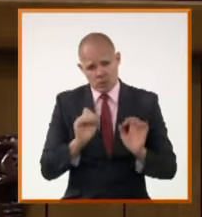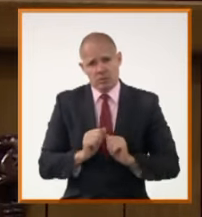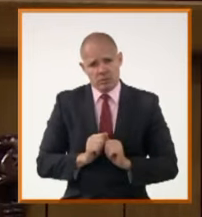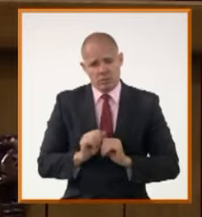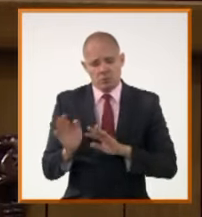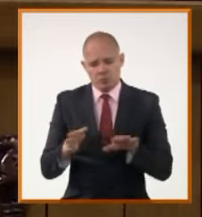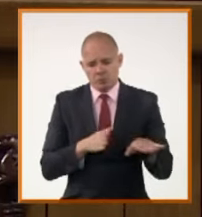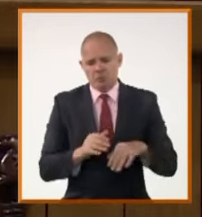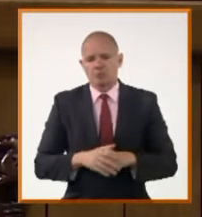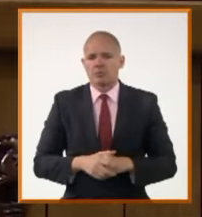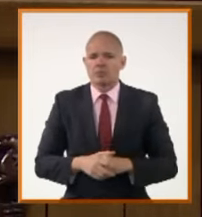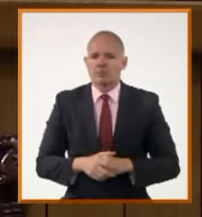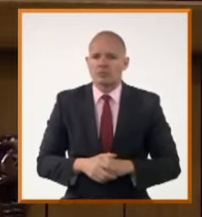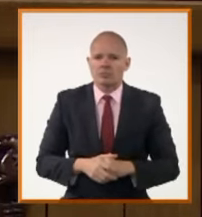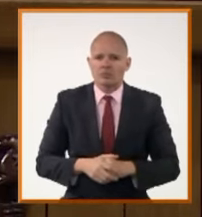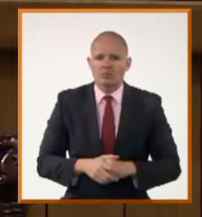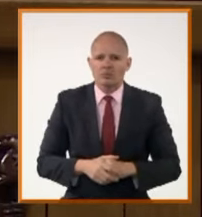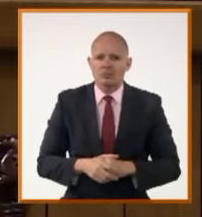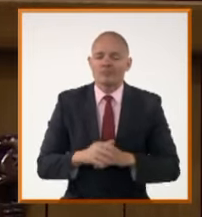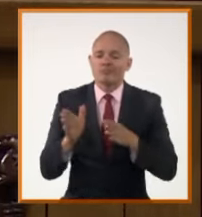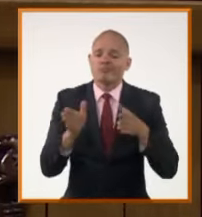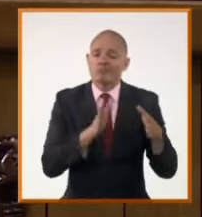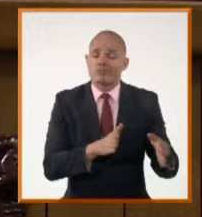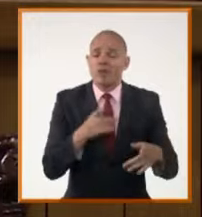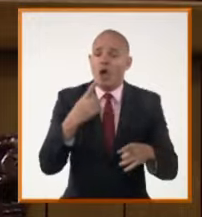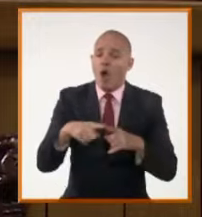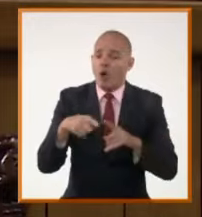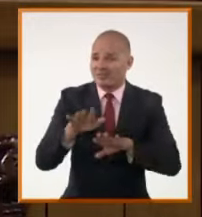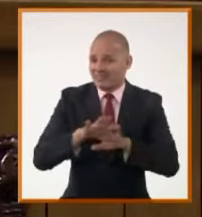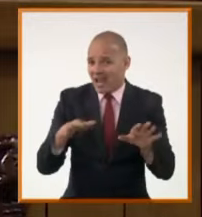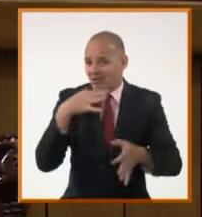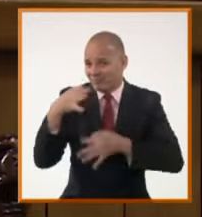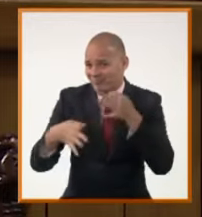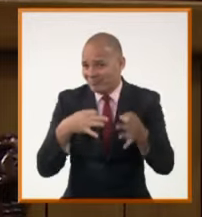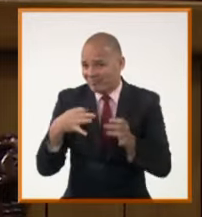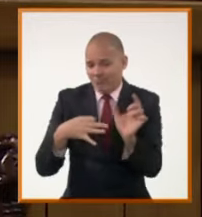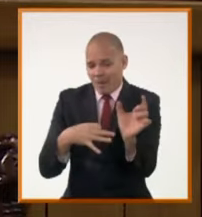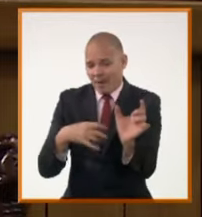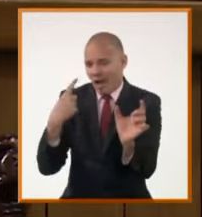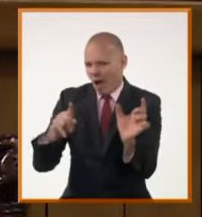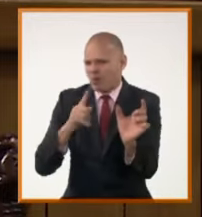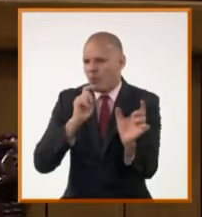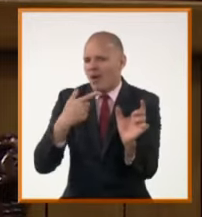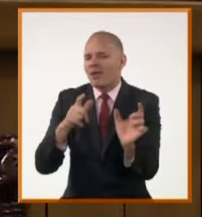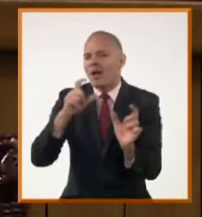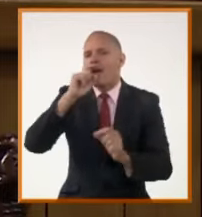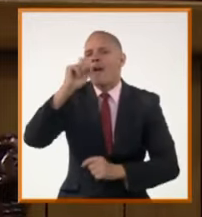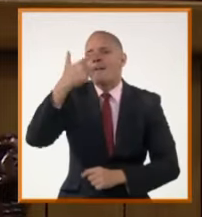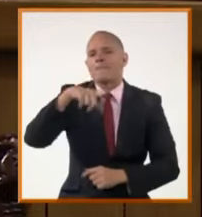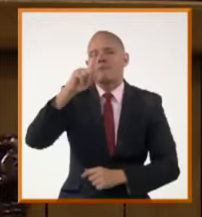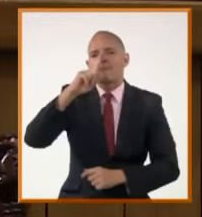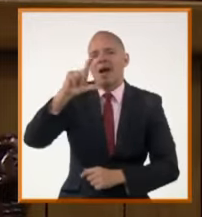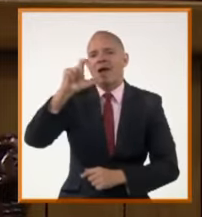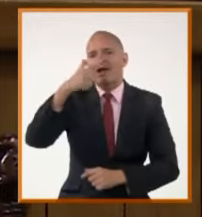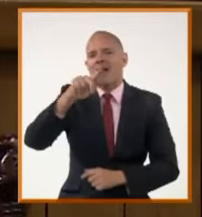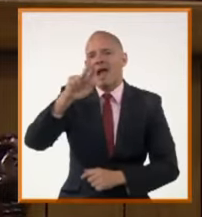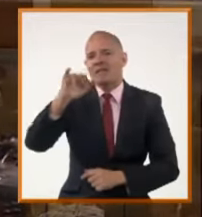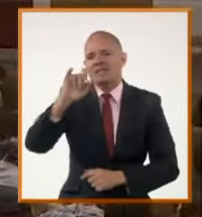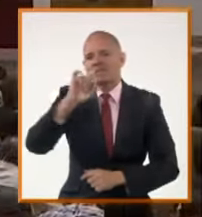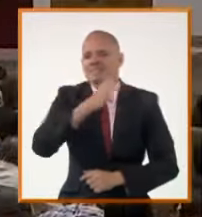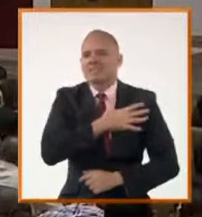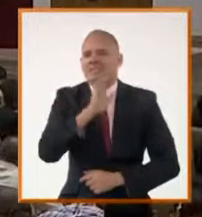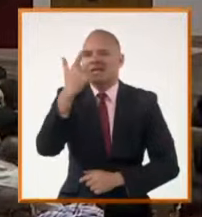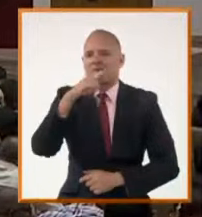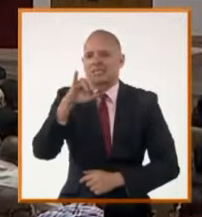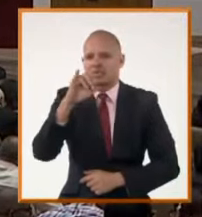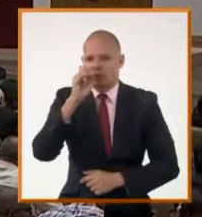presupuesto local. La bancarización, tan a veces cuestionada, poco entendida, es verdad que tal vez pudieron